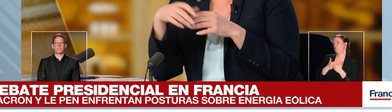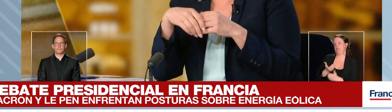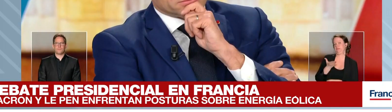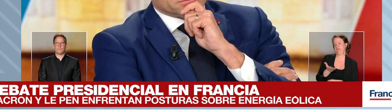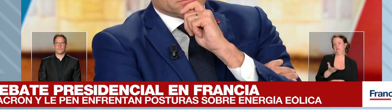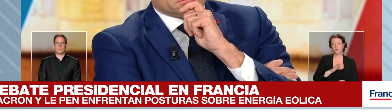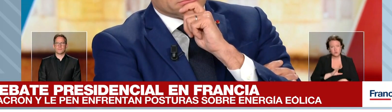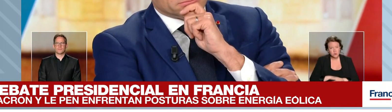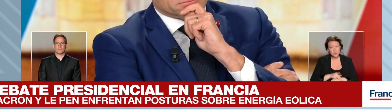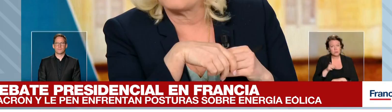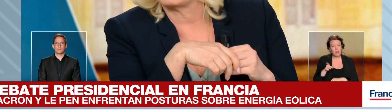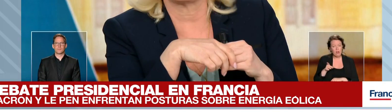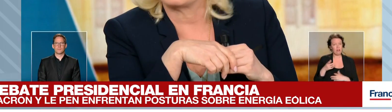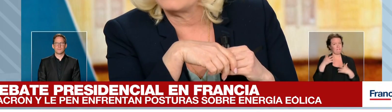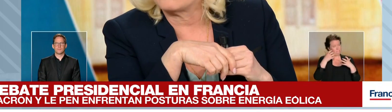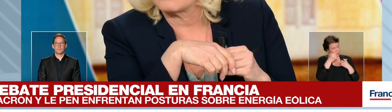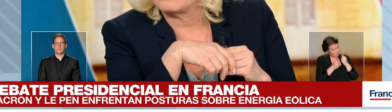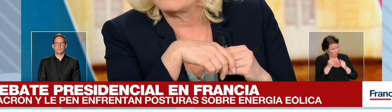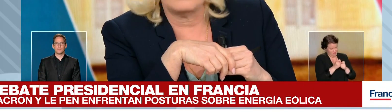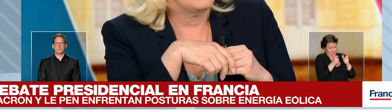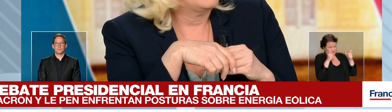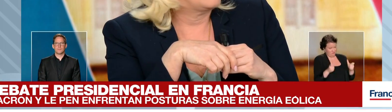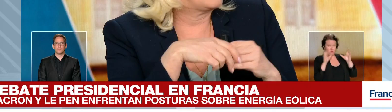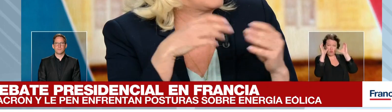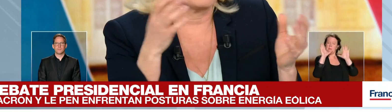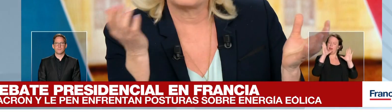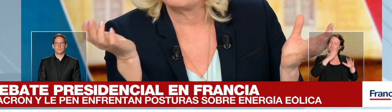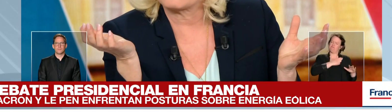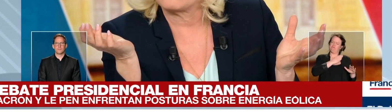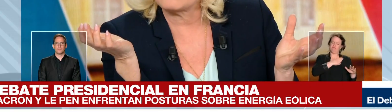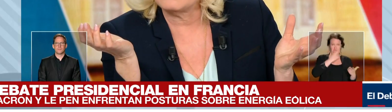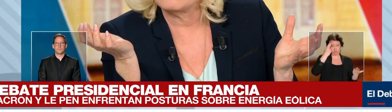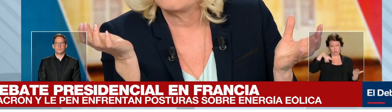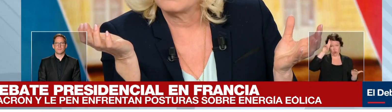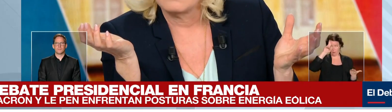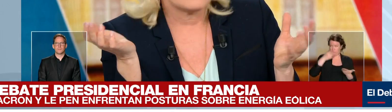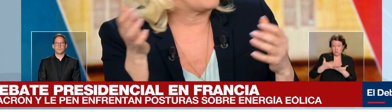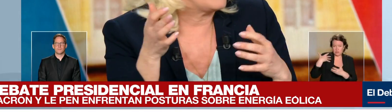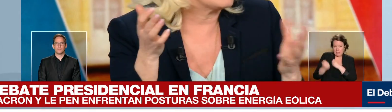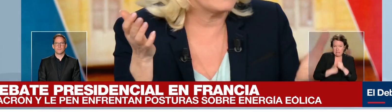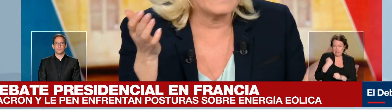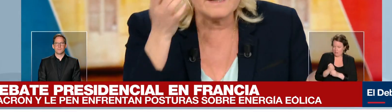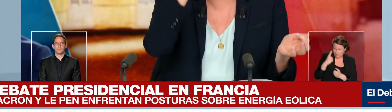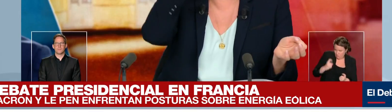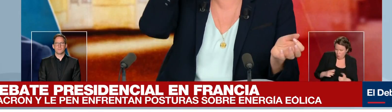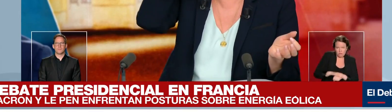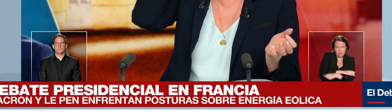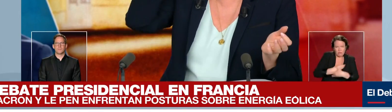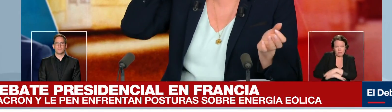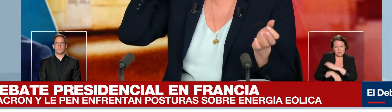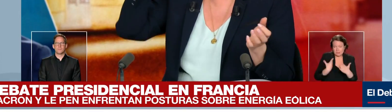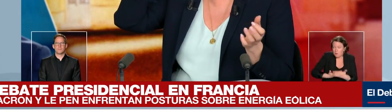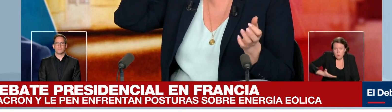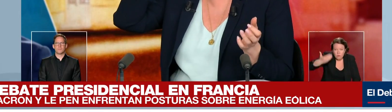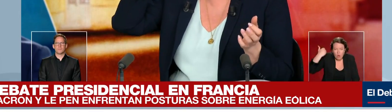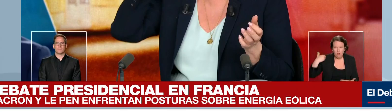económicos. Eso por un lado, pero por otro lado, el Google europeo hace años que en realidad ha debido ser lanzado. Hace